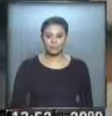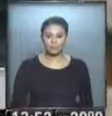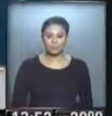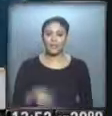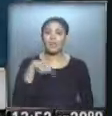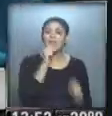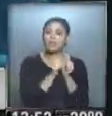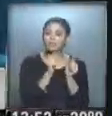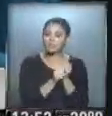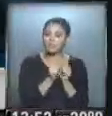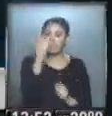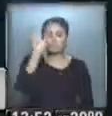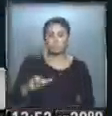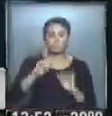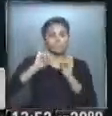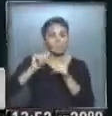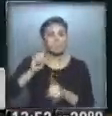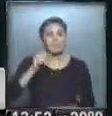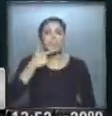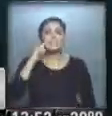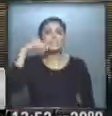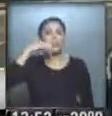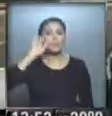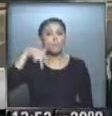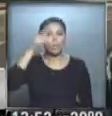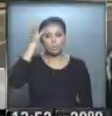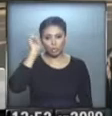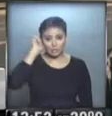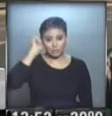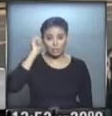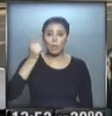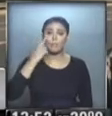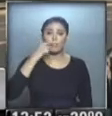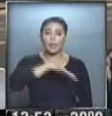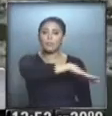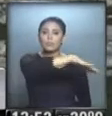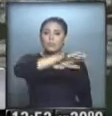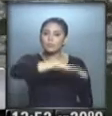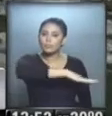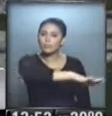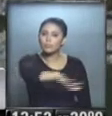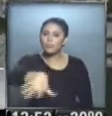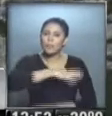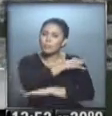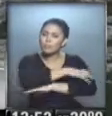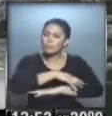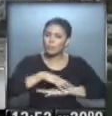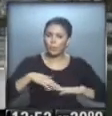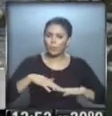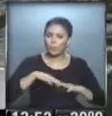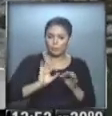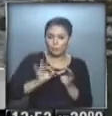Es la historia de un chico, Simón, que tiene 12 años, vive en una llanura industrial bastante pobre, al pie